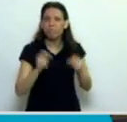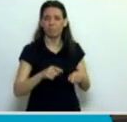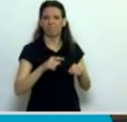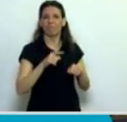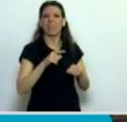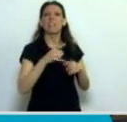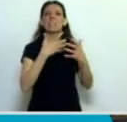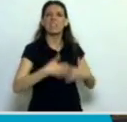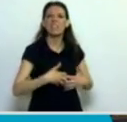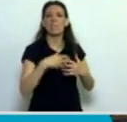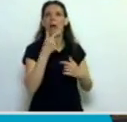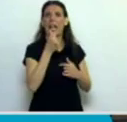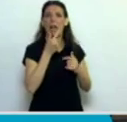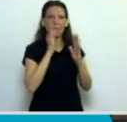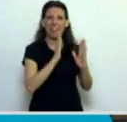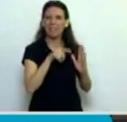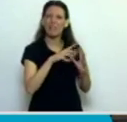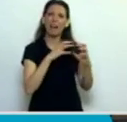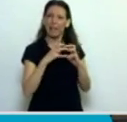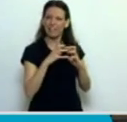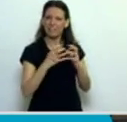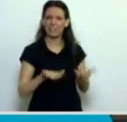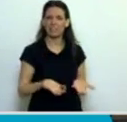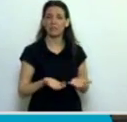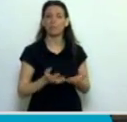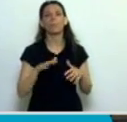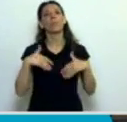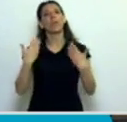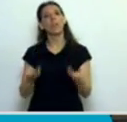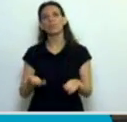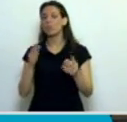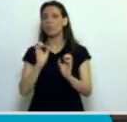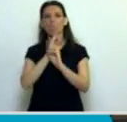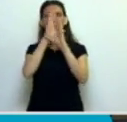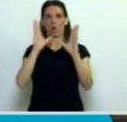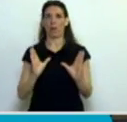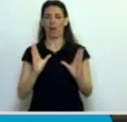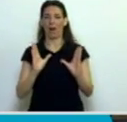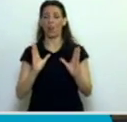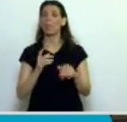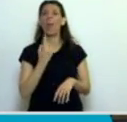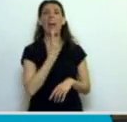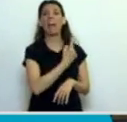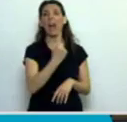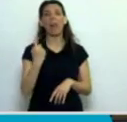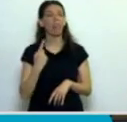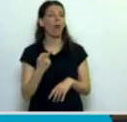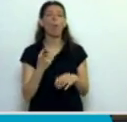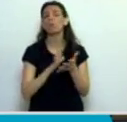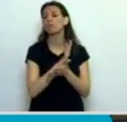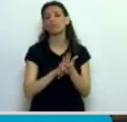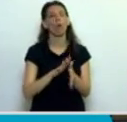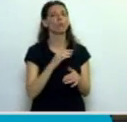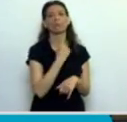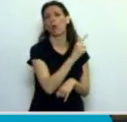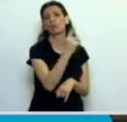del sistema capitalista. La idea entonces era clara, que cada uno se las arregle solo,